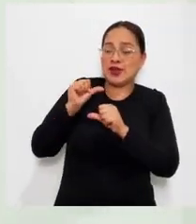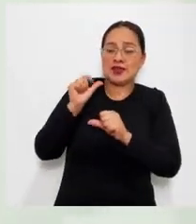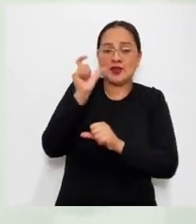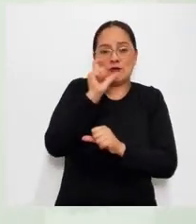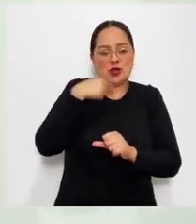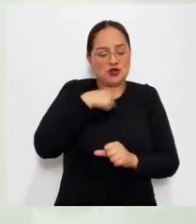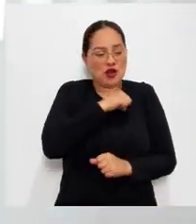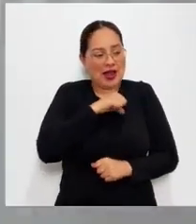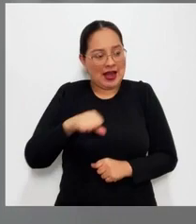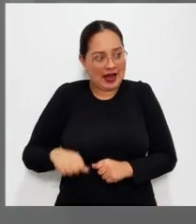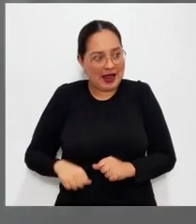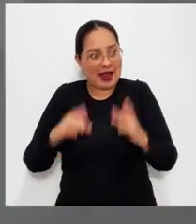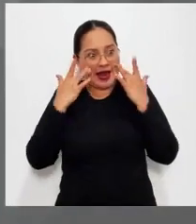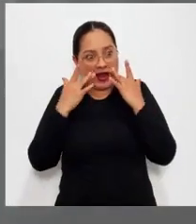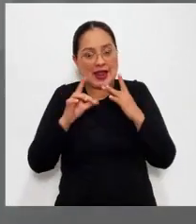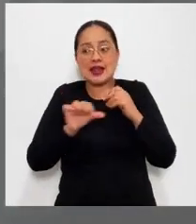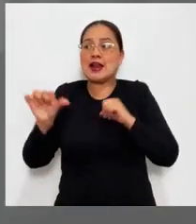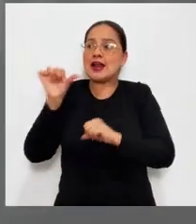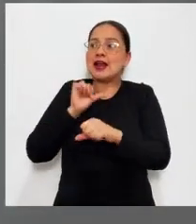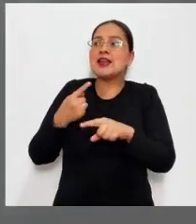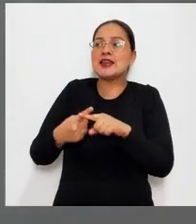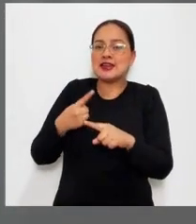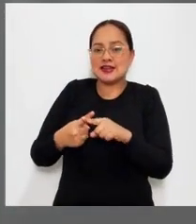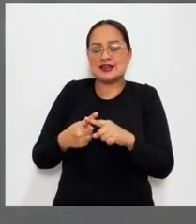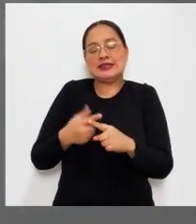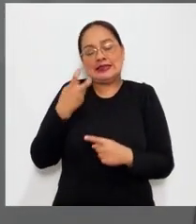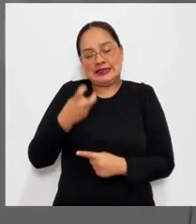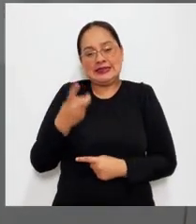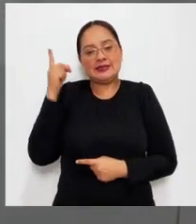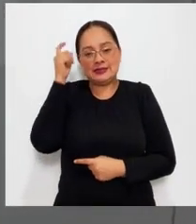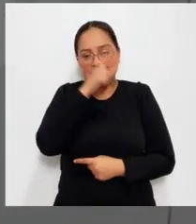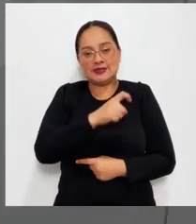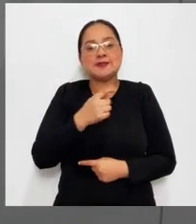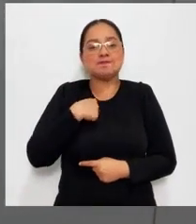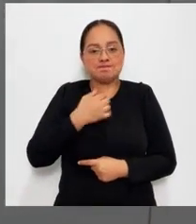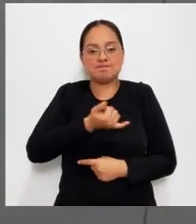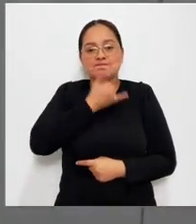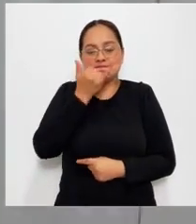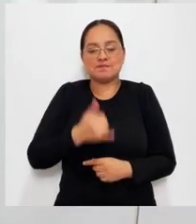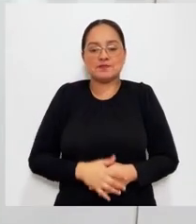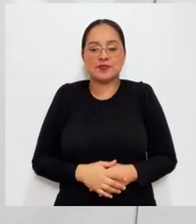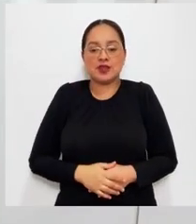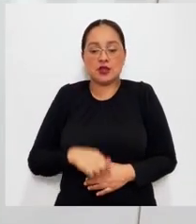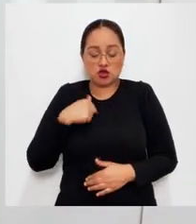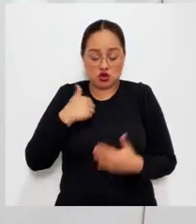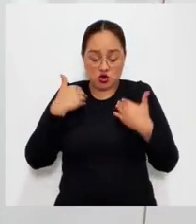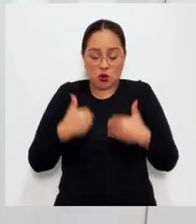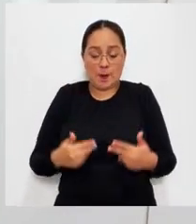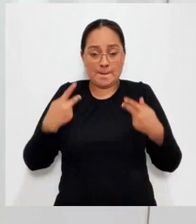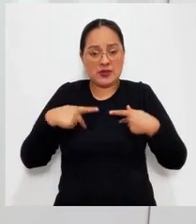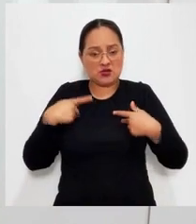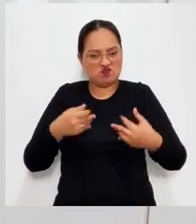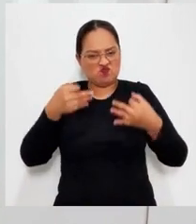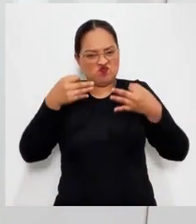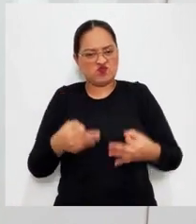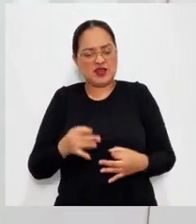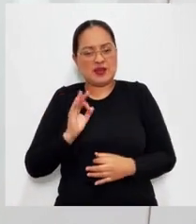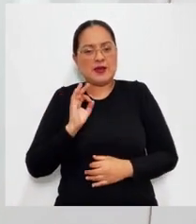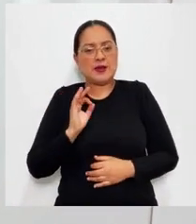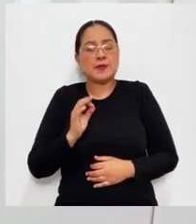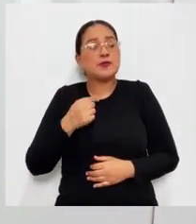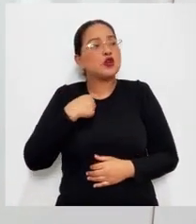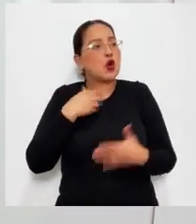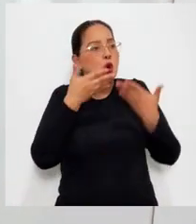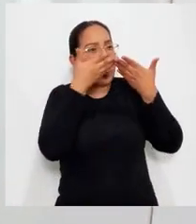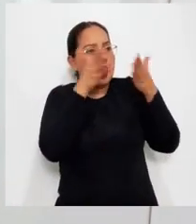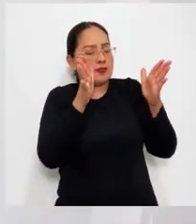cuando fui alcalde. ¿Qué hace Gloria Núñez una persona auténtica? ¿Qué hace a Gloria Núñez una persona